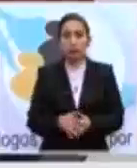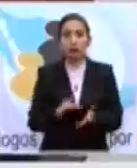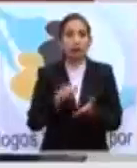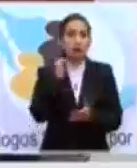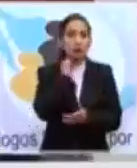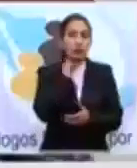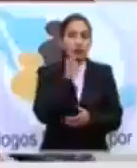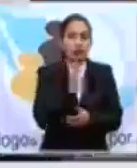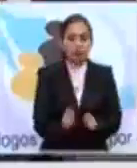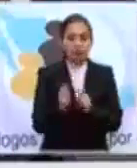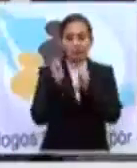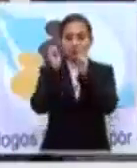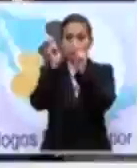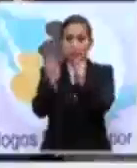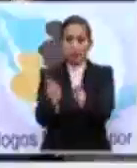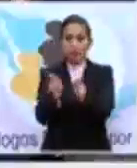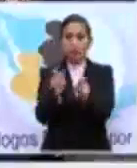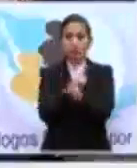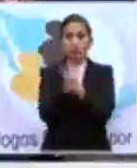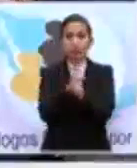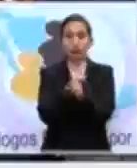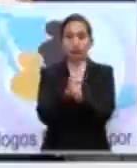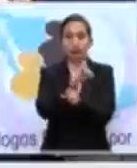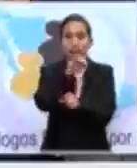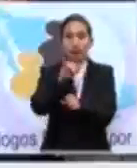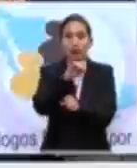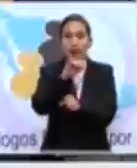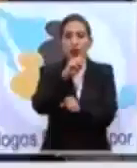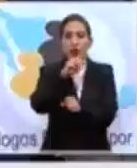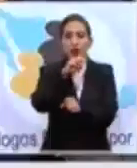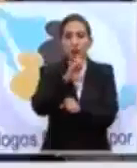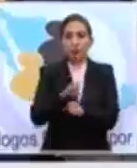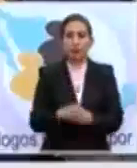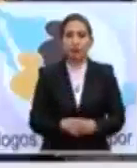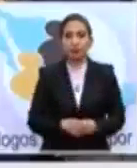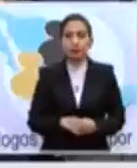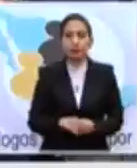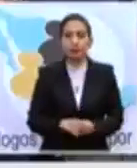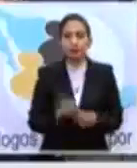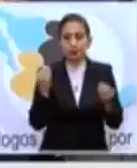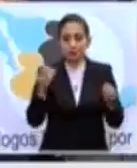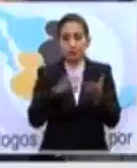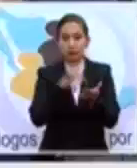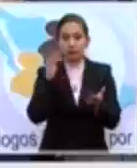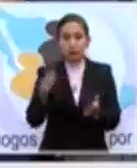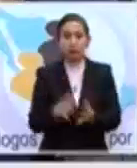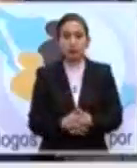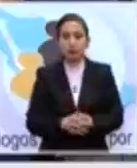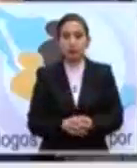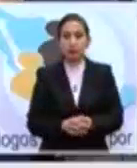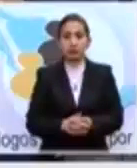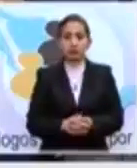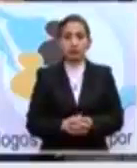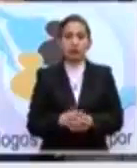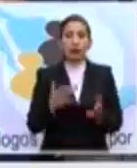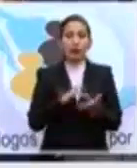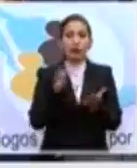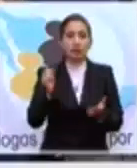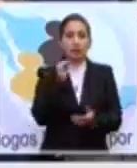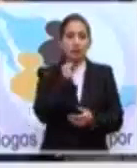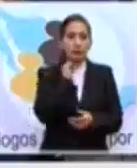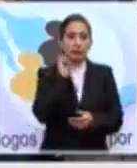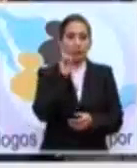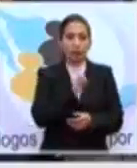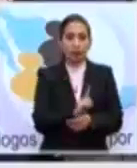Gracias, senador. Tiene la palabra el licenciado Jaime Bustamante. Adelante. Muchas gracias. Gracias, senador, y